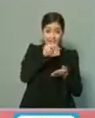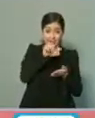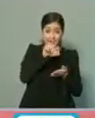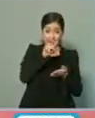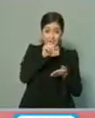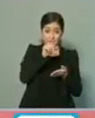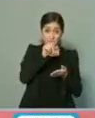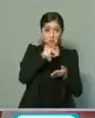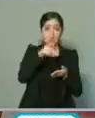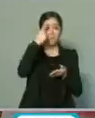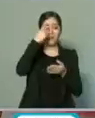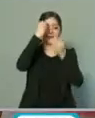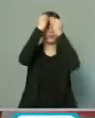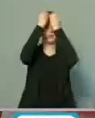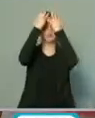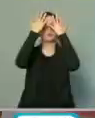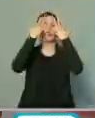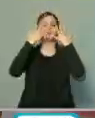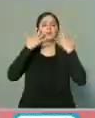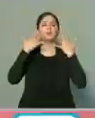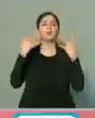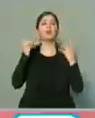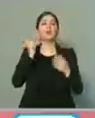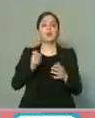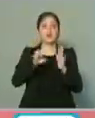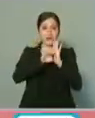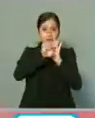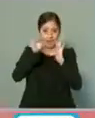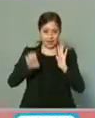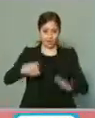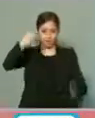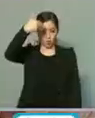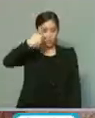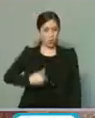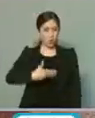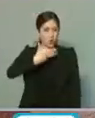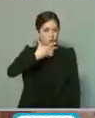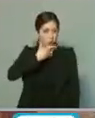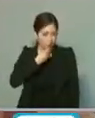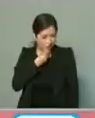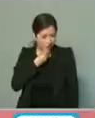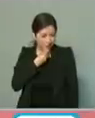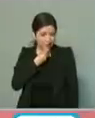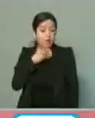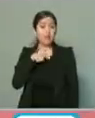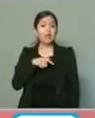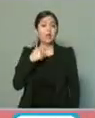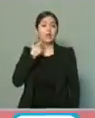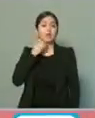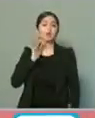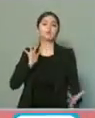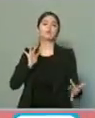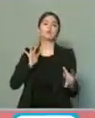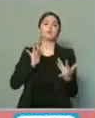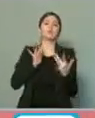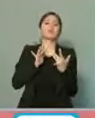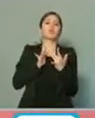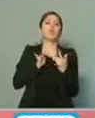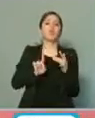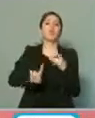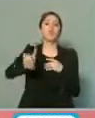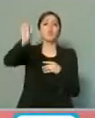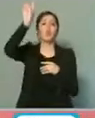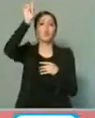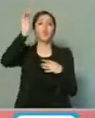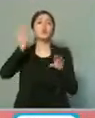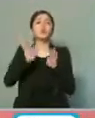la divinidad y la única manera en que un hombre, me refiero varón, genéricamente hablando, un varón, podía llegar a contactarse con Dios era a través